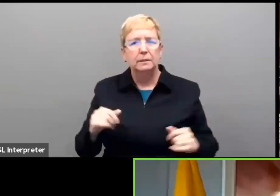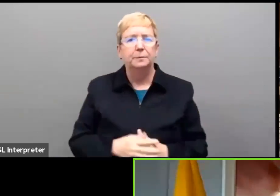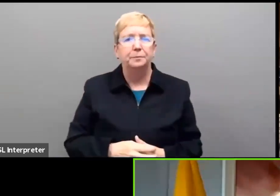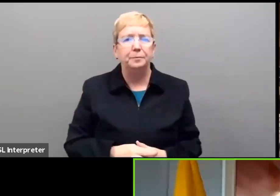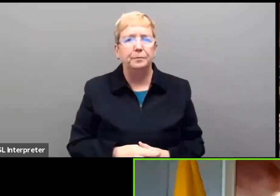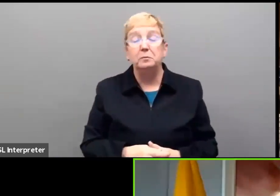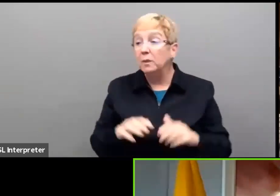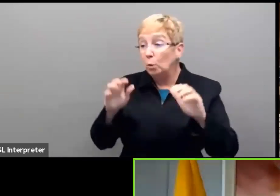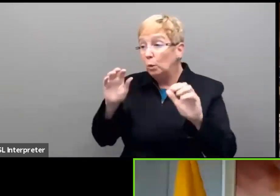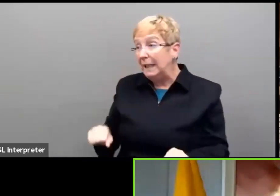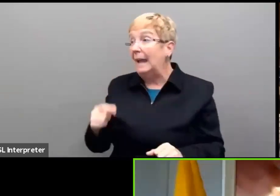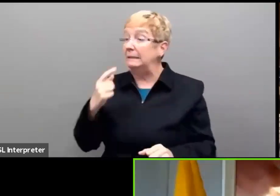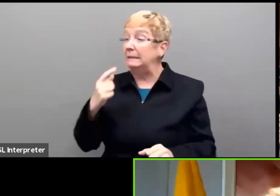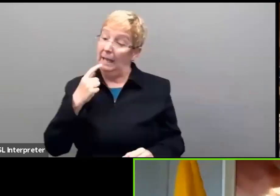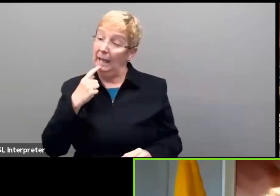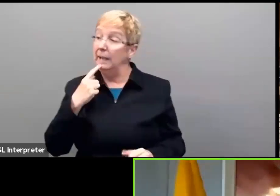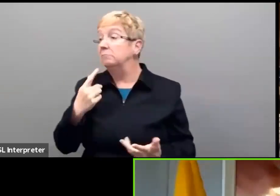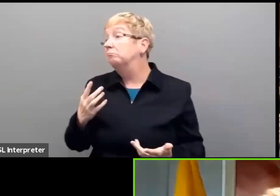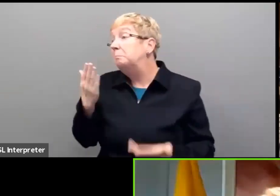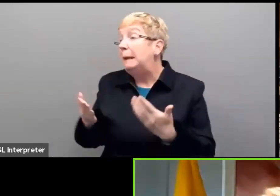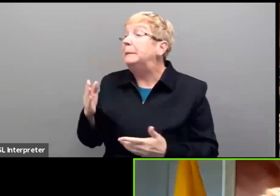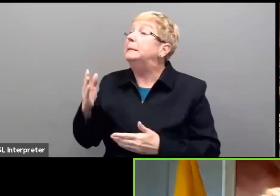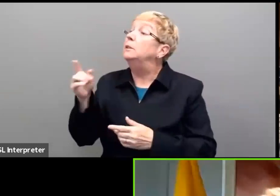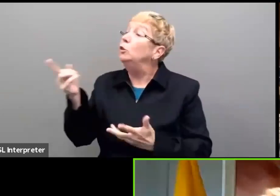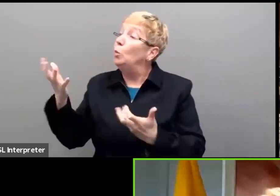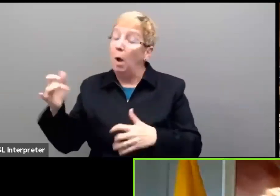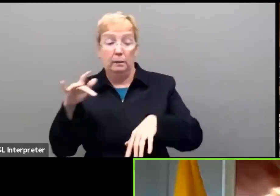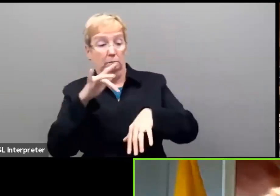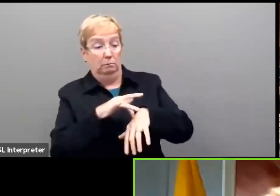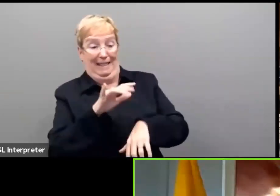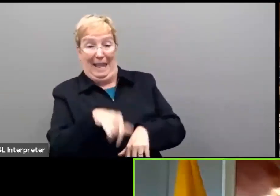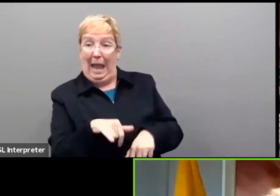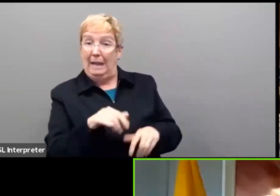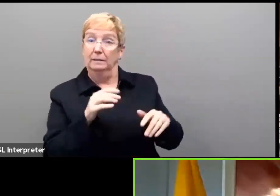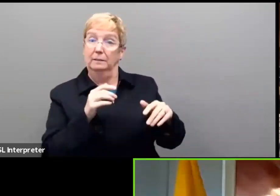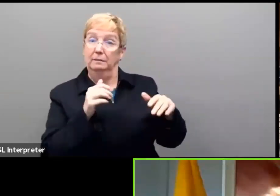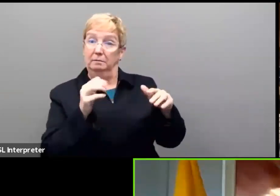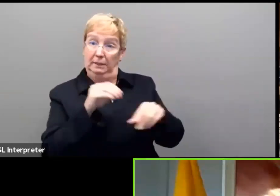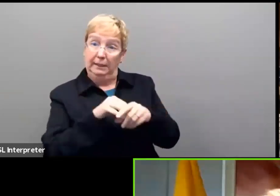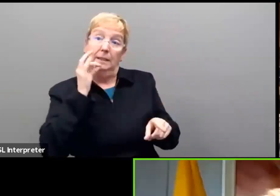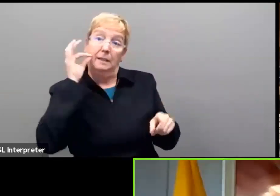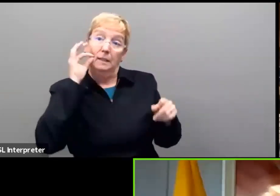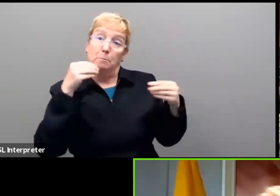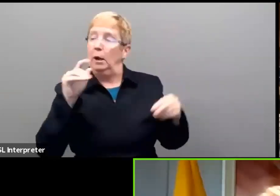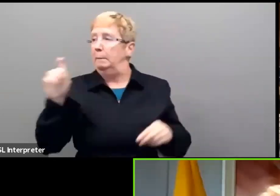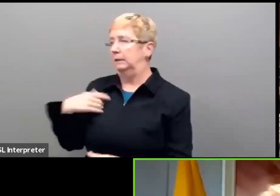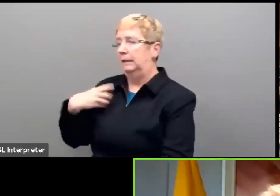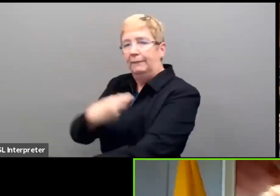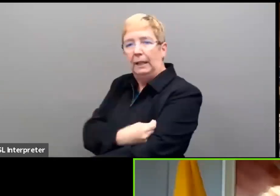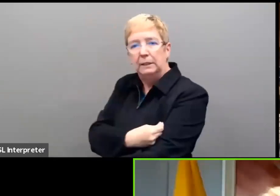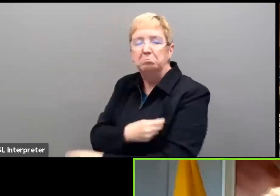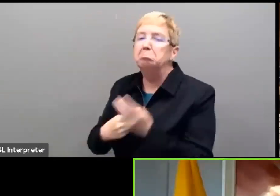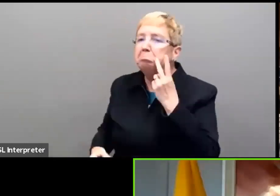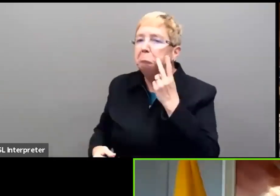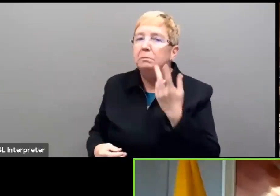para hacer de este el entorno más seguro posible. Le agradezco por señalarlo. Hemos trabajado muy duramente